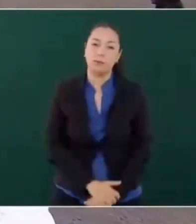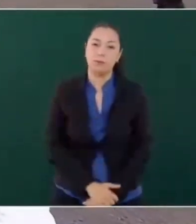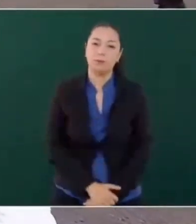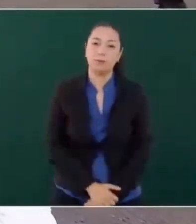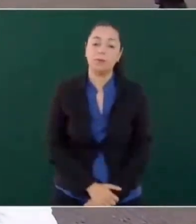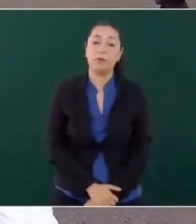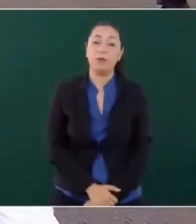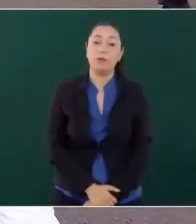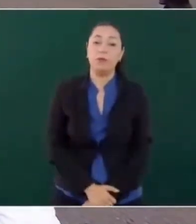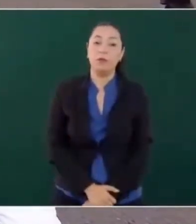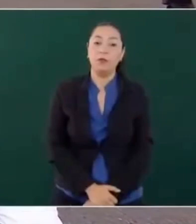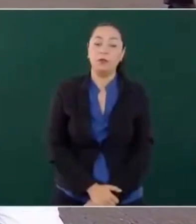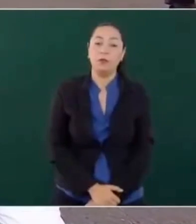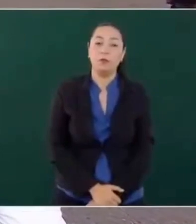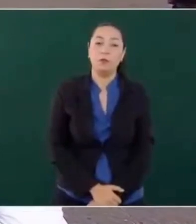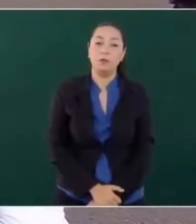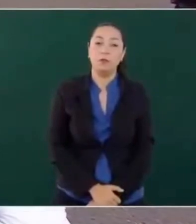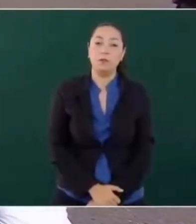Y